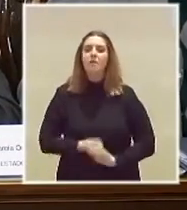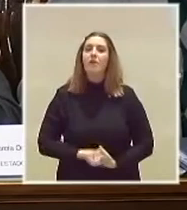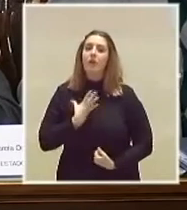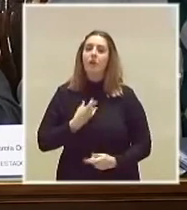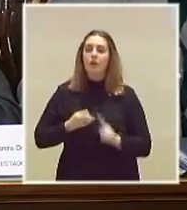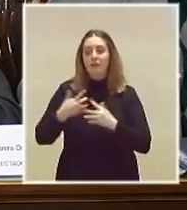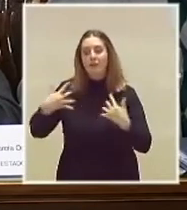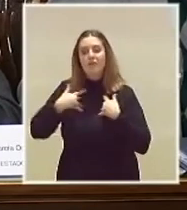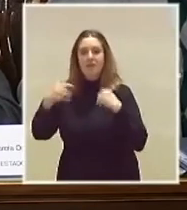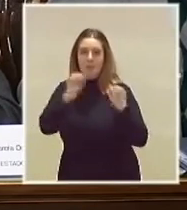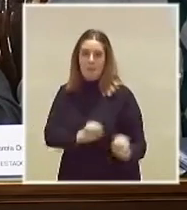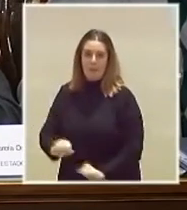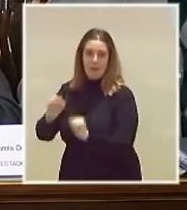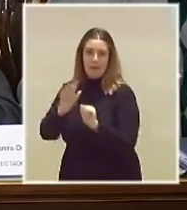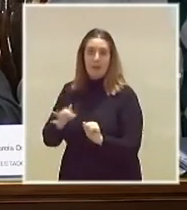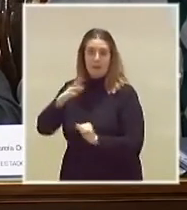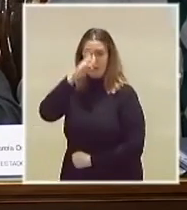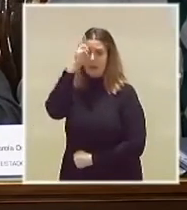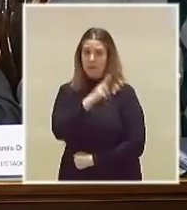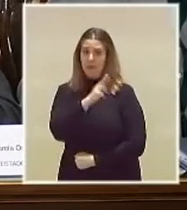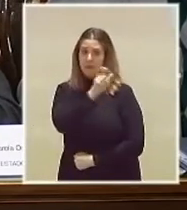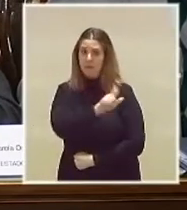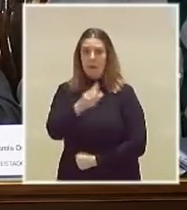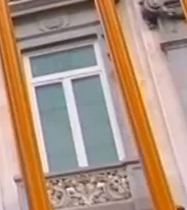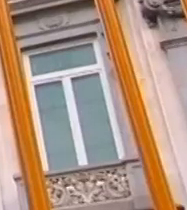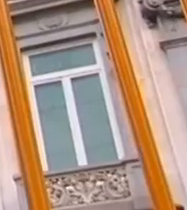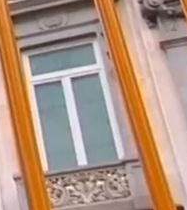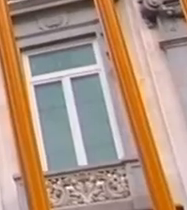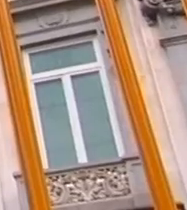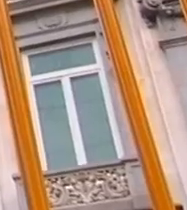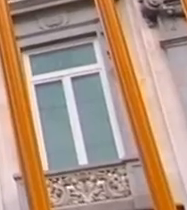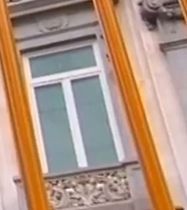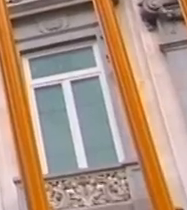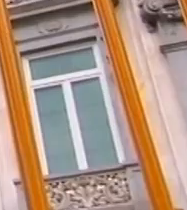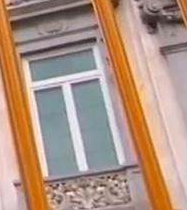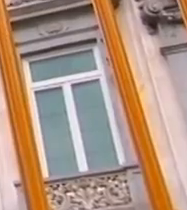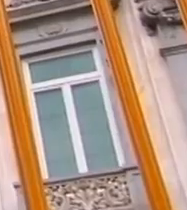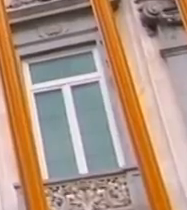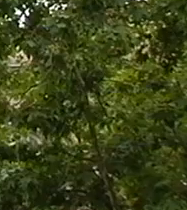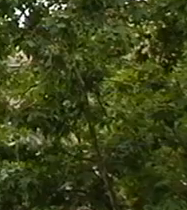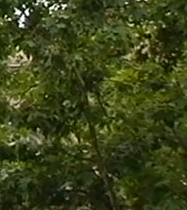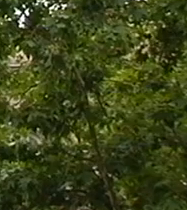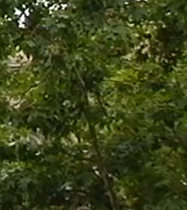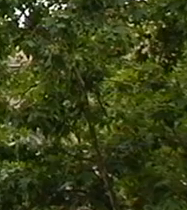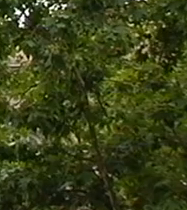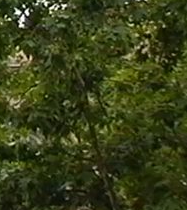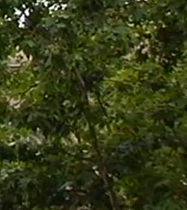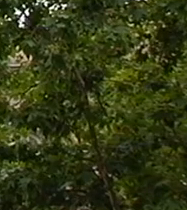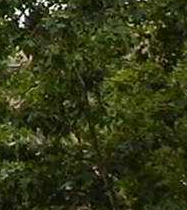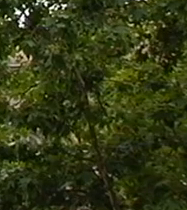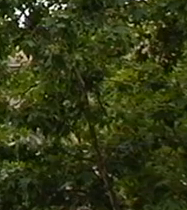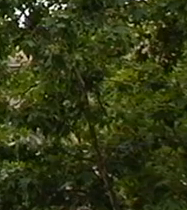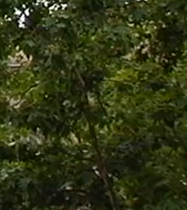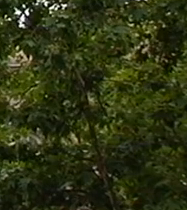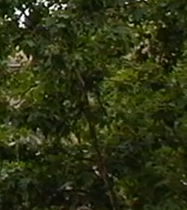amparo a las víctimas y pleno respeto a los principios constitucionales. El Supremo se pronunciará sobre la ley en las próximas semanas.